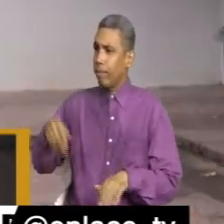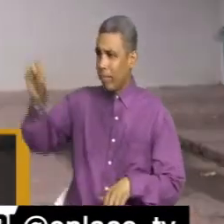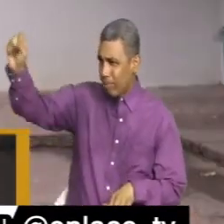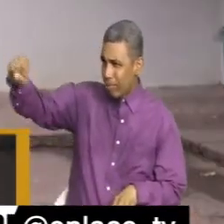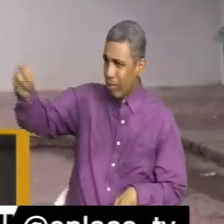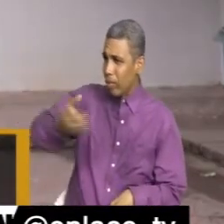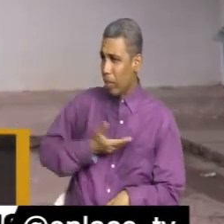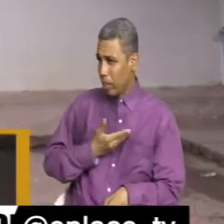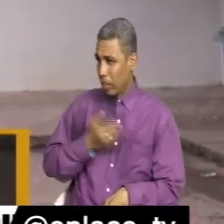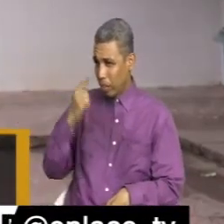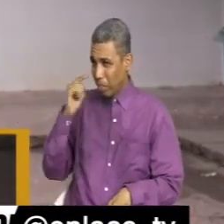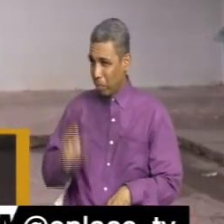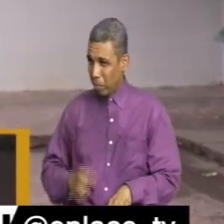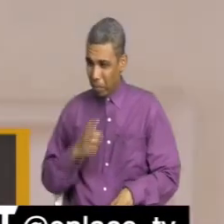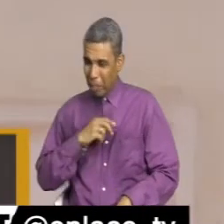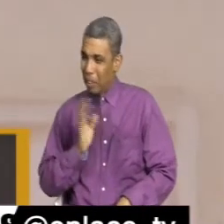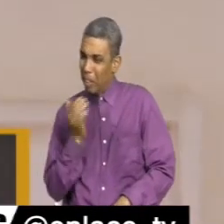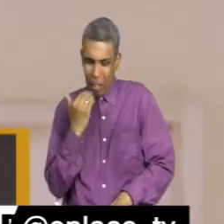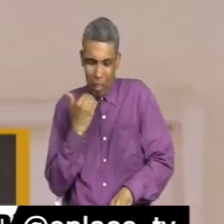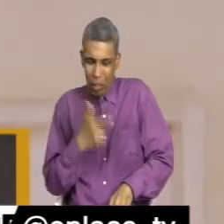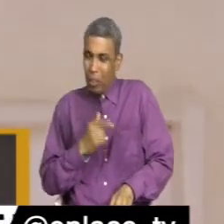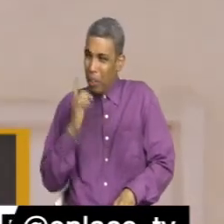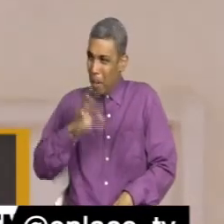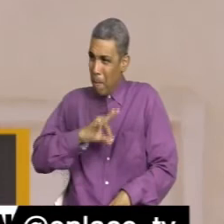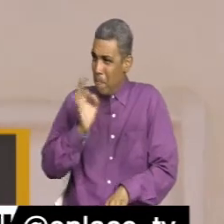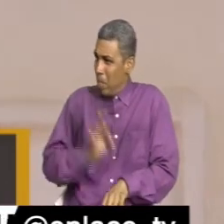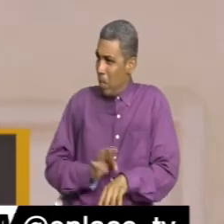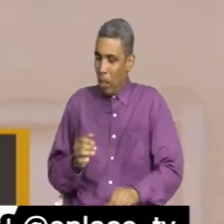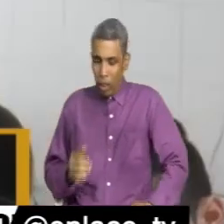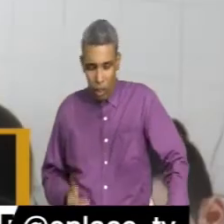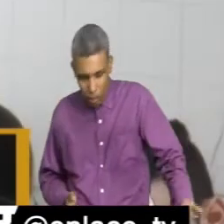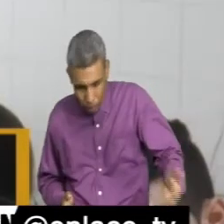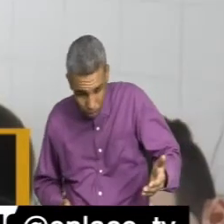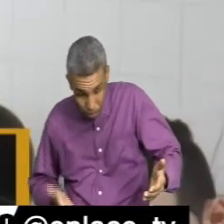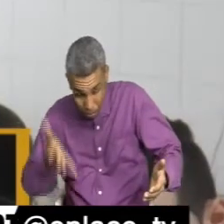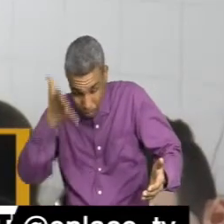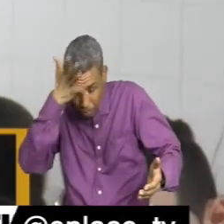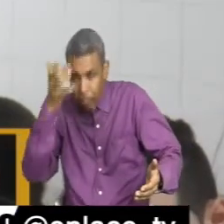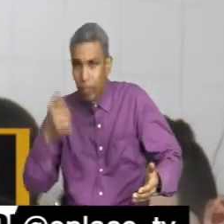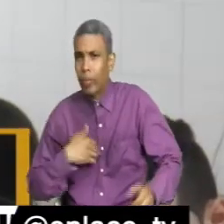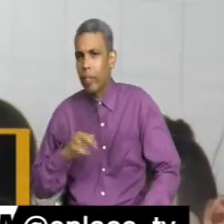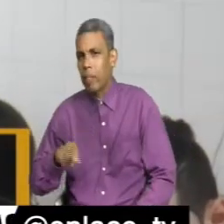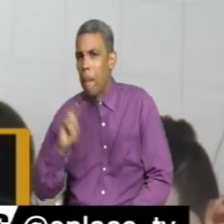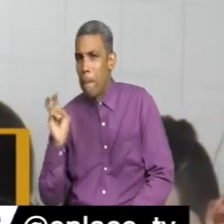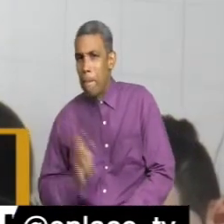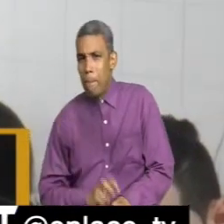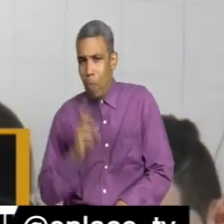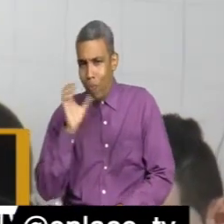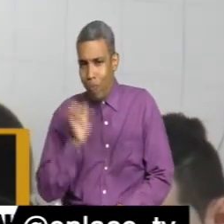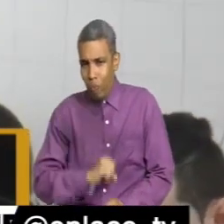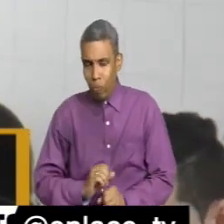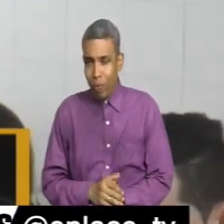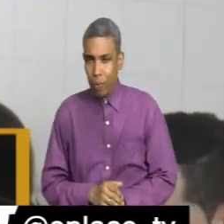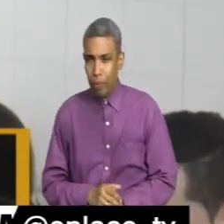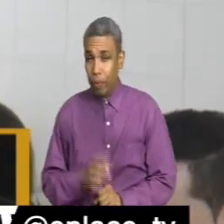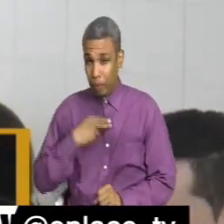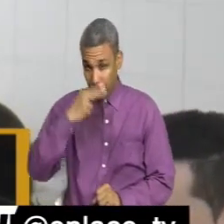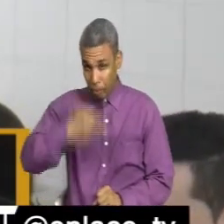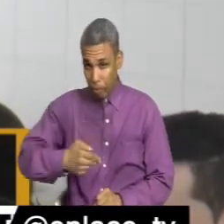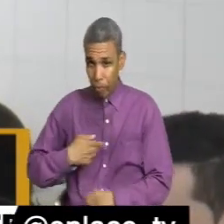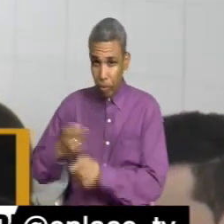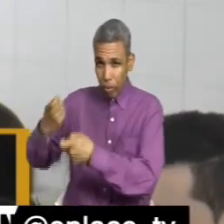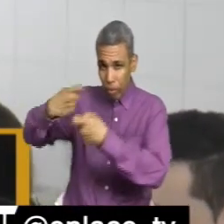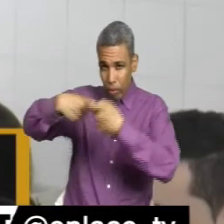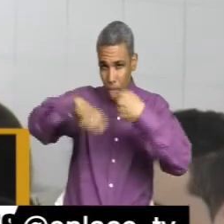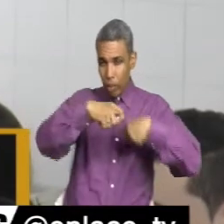De inmediato los médicos del centro asistencial le iniciaron el tratamiento. El paciente ingresa aquí, se revisa la pierna donde dice